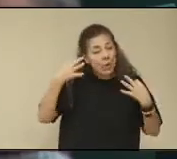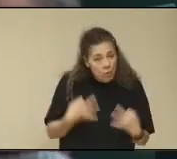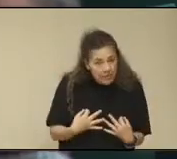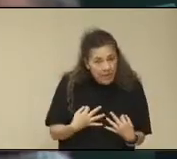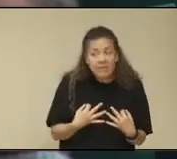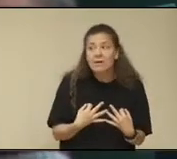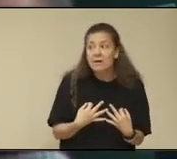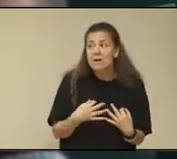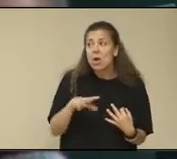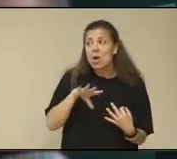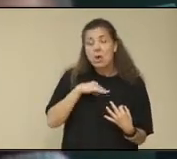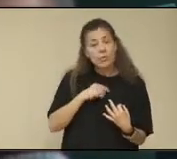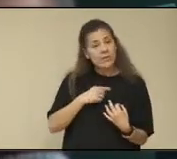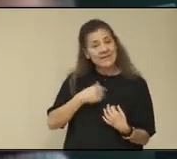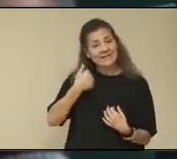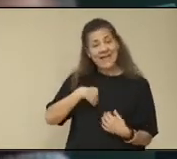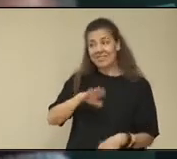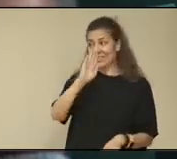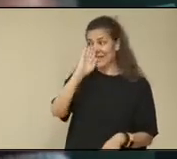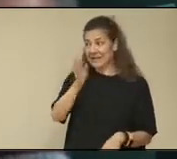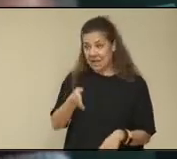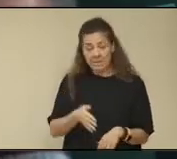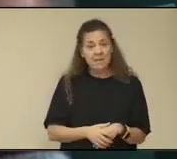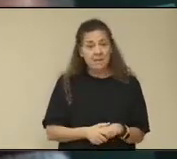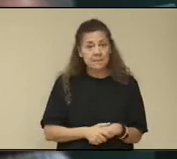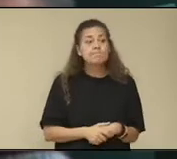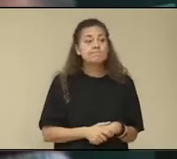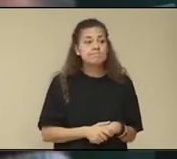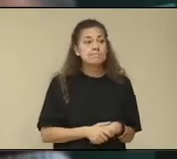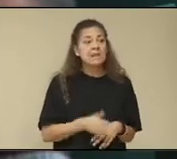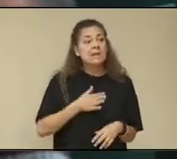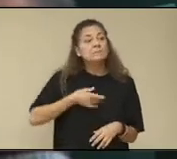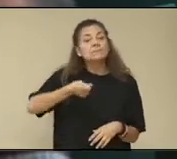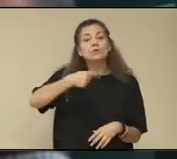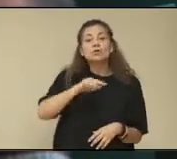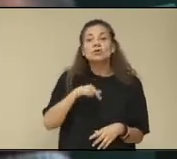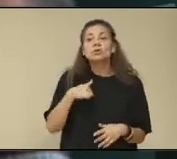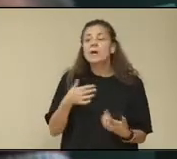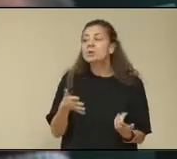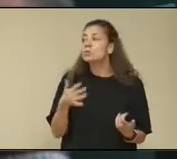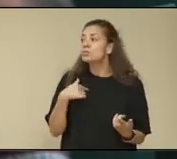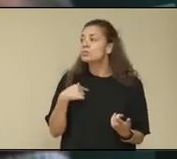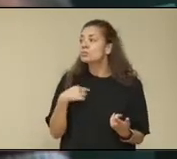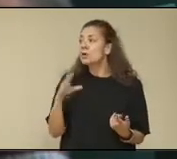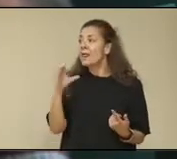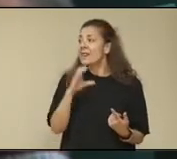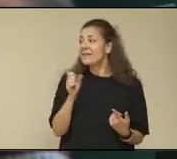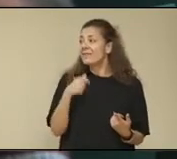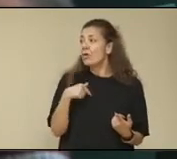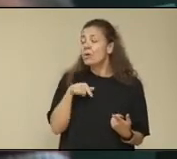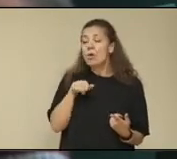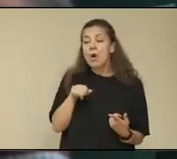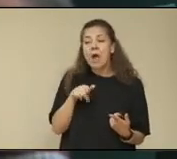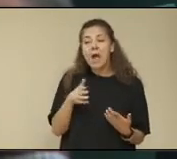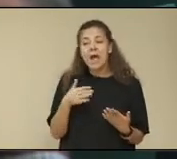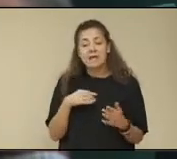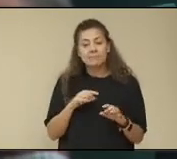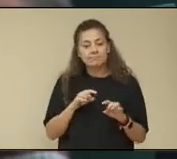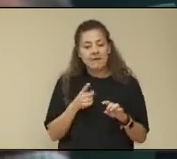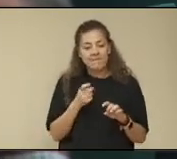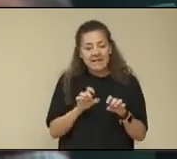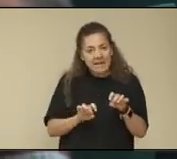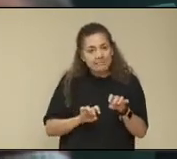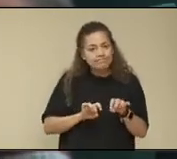ya podíais haber pasado directamente. Claro, que en claro. nuestro país estamos como de muy buenos científicos, pero falta ahí el paso